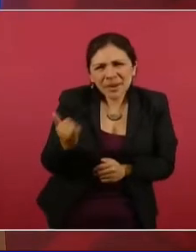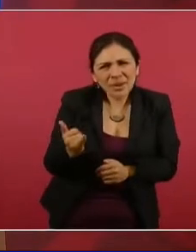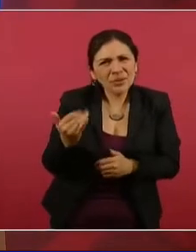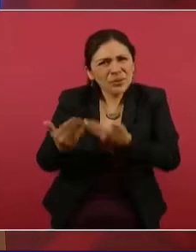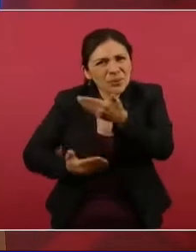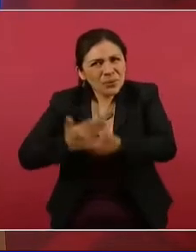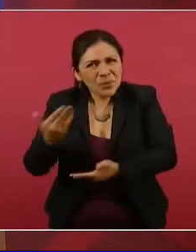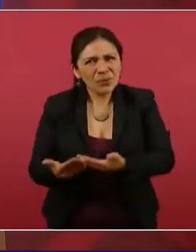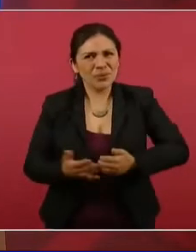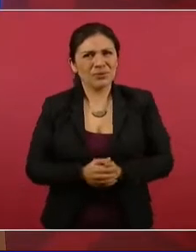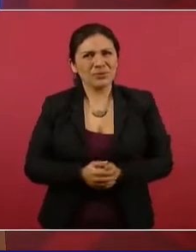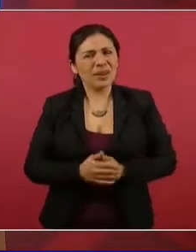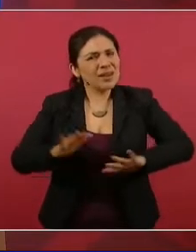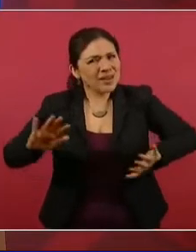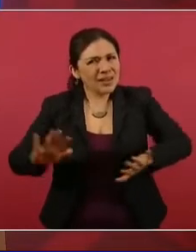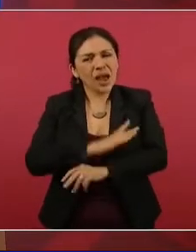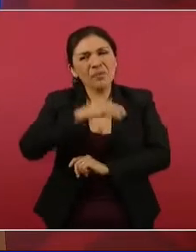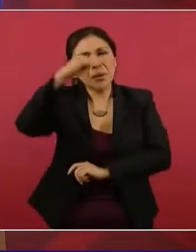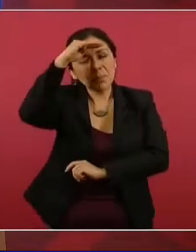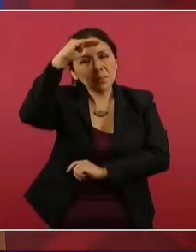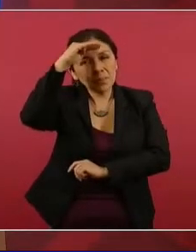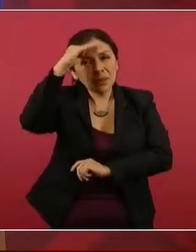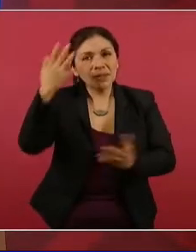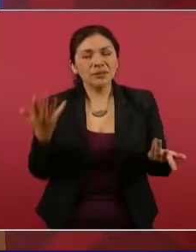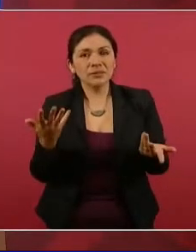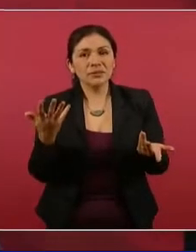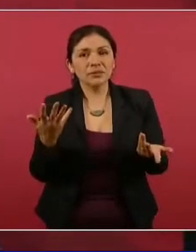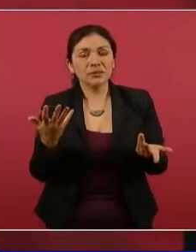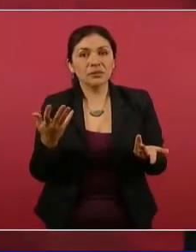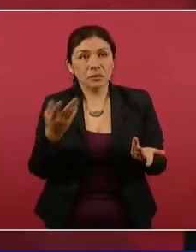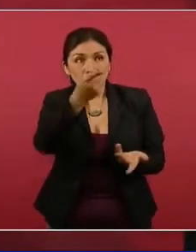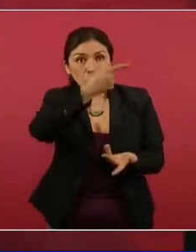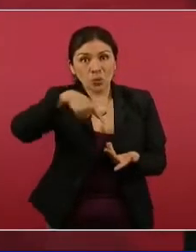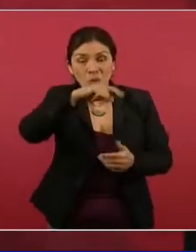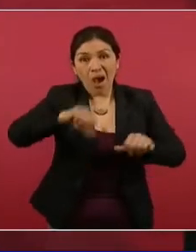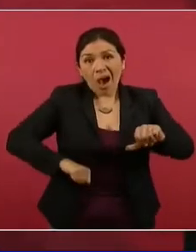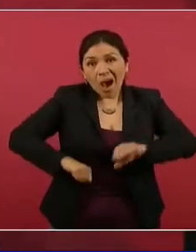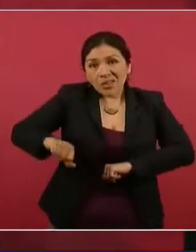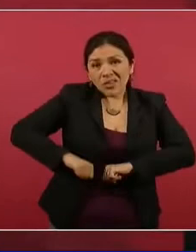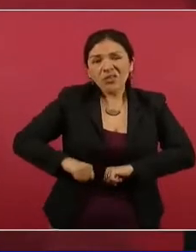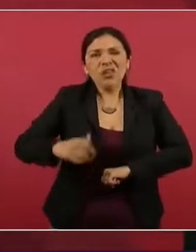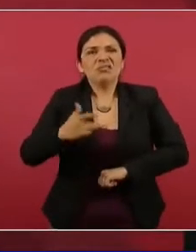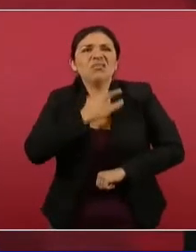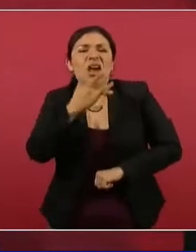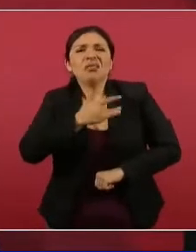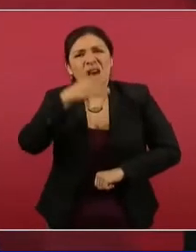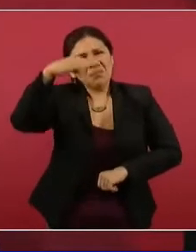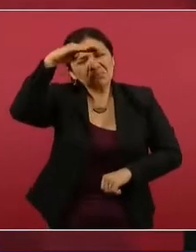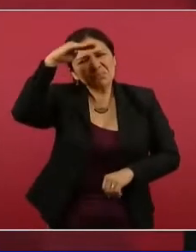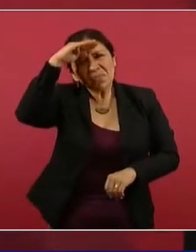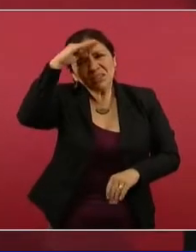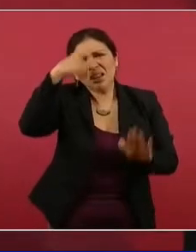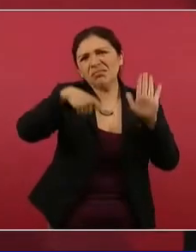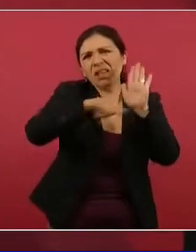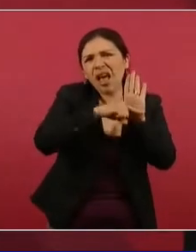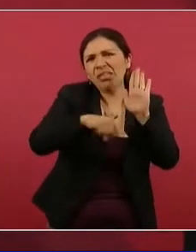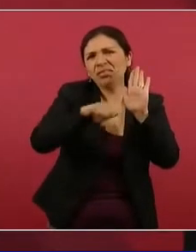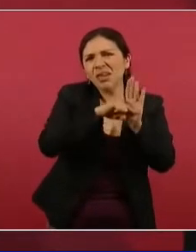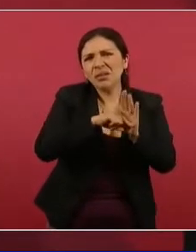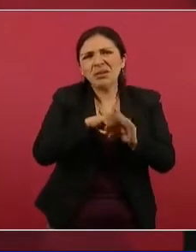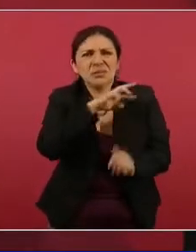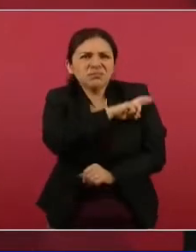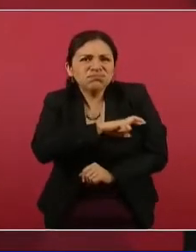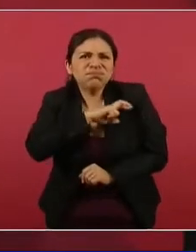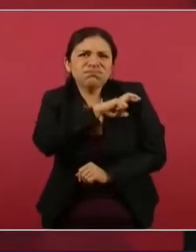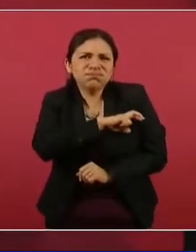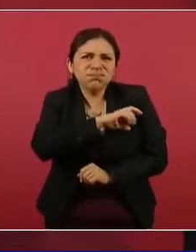que no podemos pensar que con nuestras actitudes, con nuestra cerrazón con nuestros